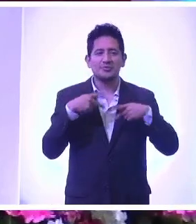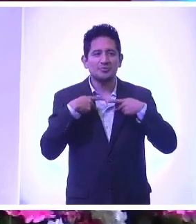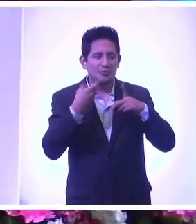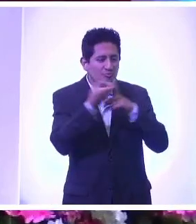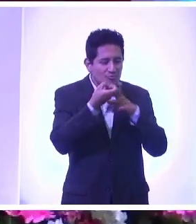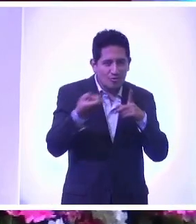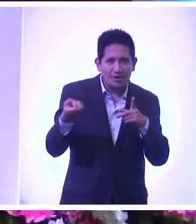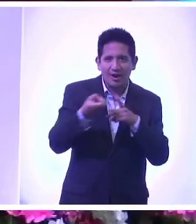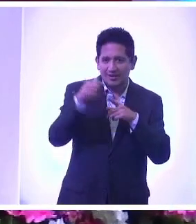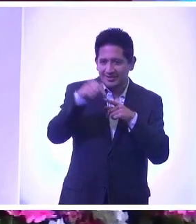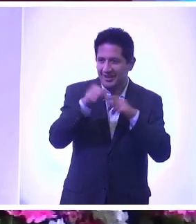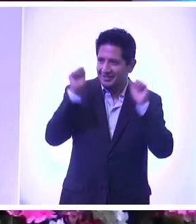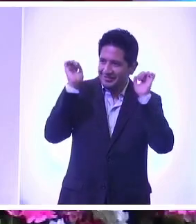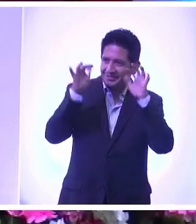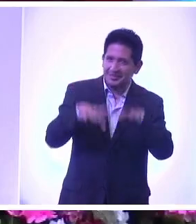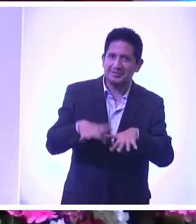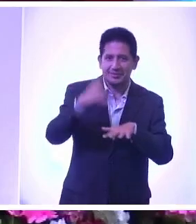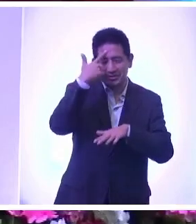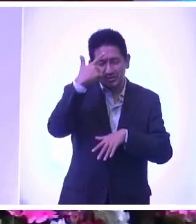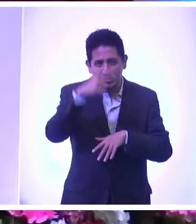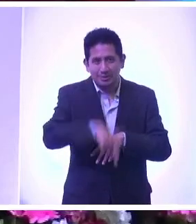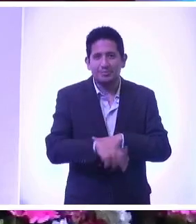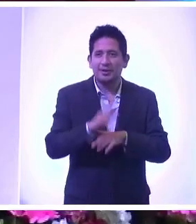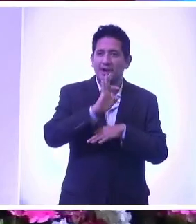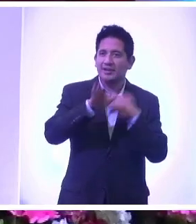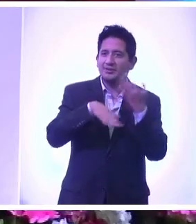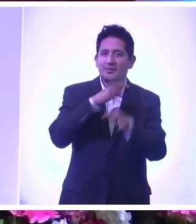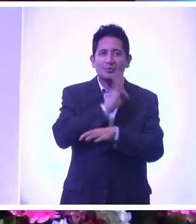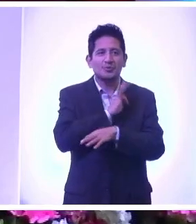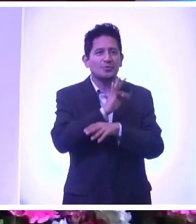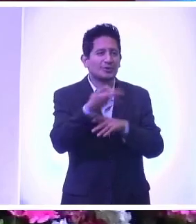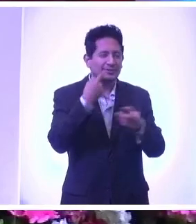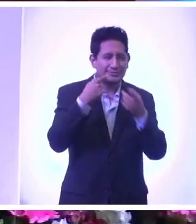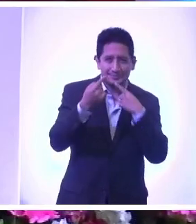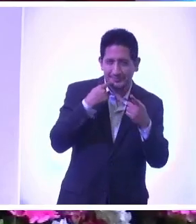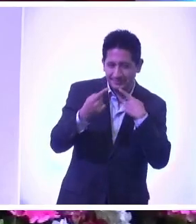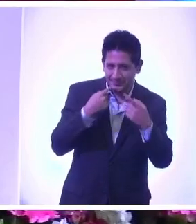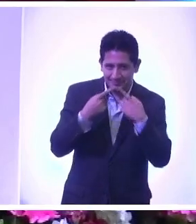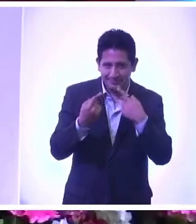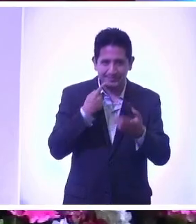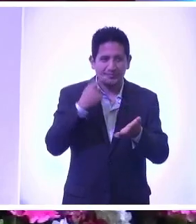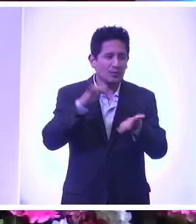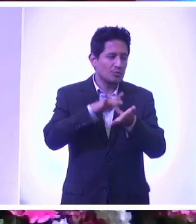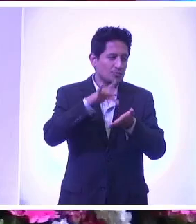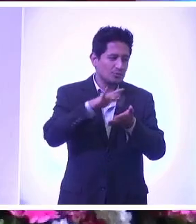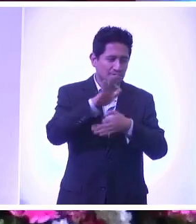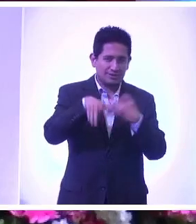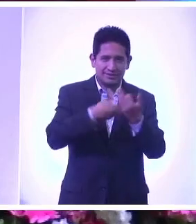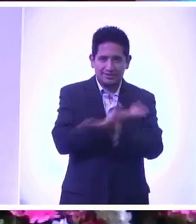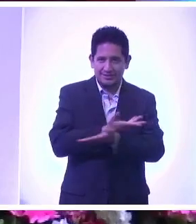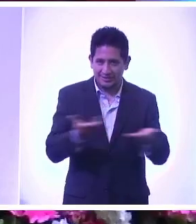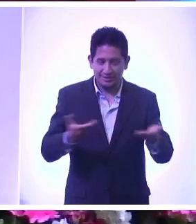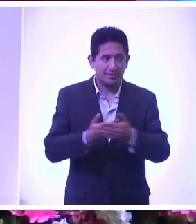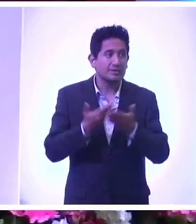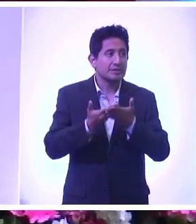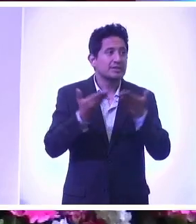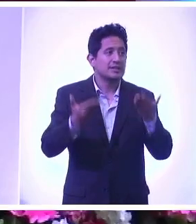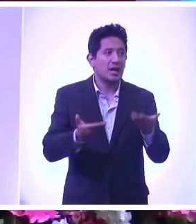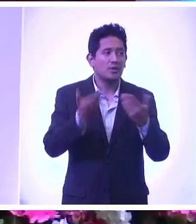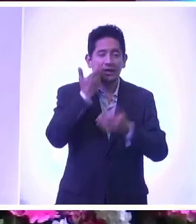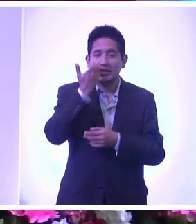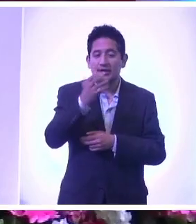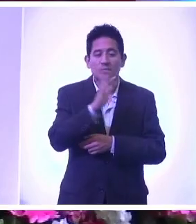poder entrar en diálogo con todos todas y todos ustedes eh Muchas gracias y pasamos a la entrega